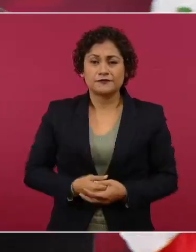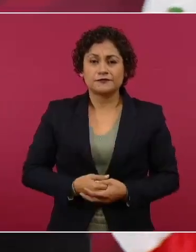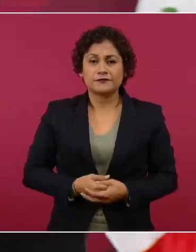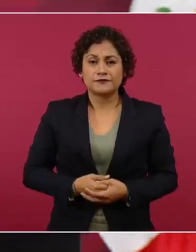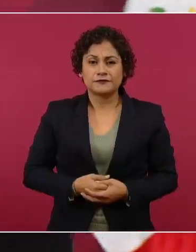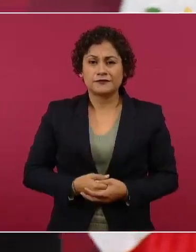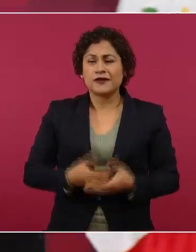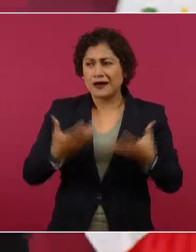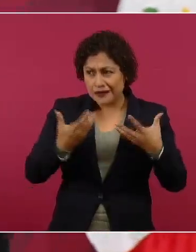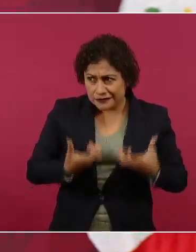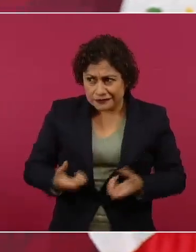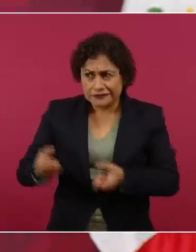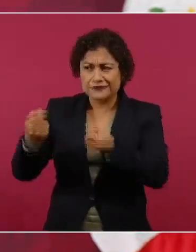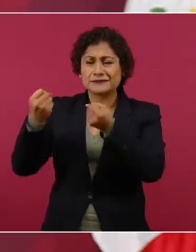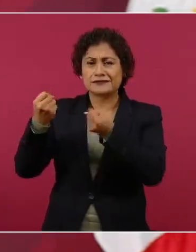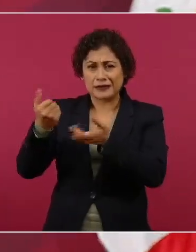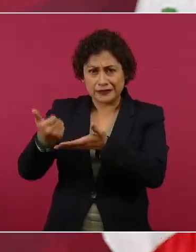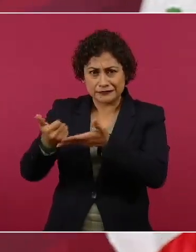llévame.